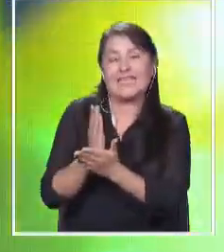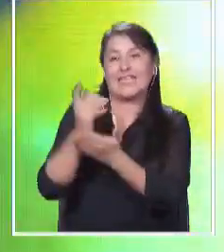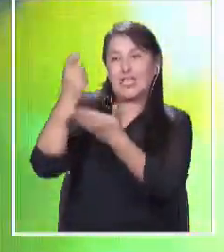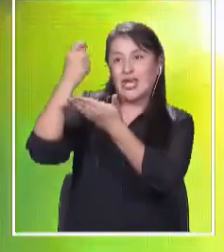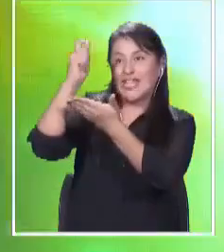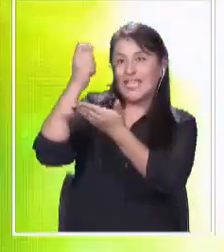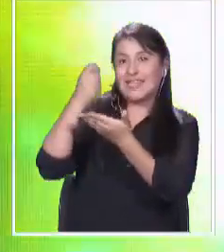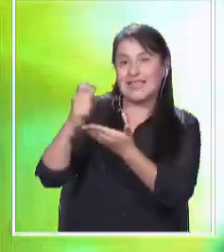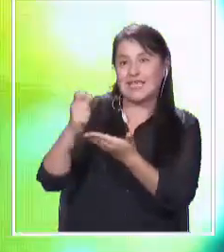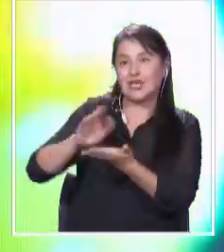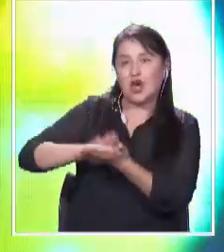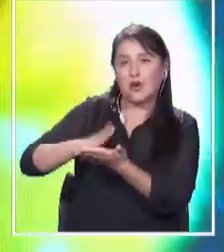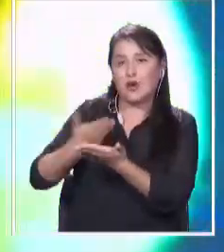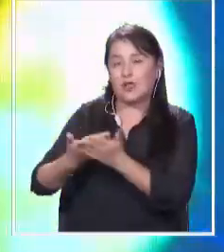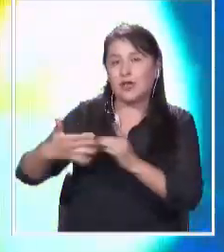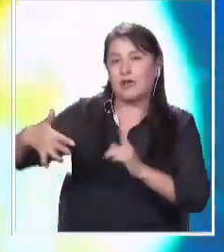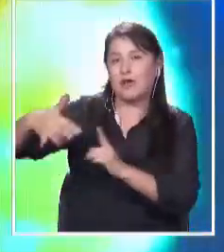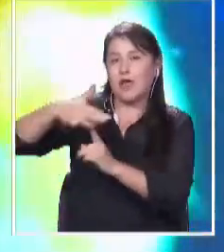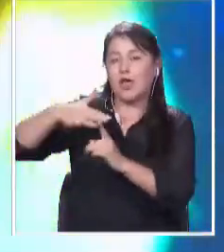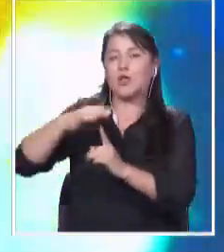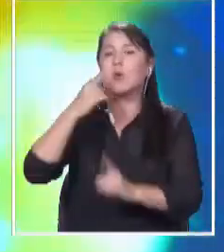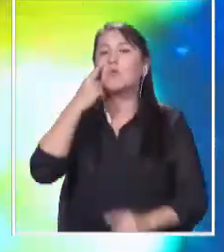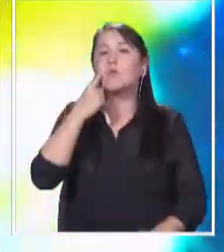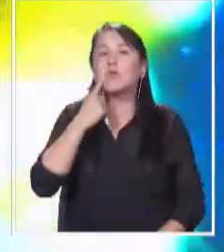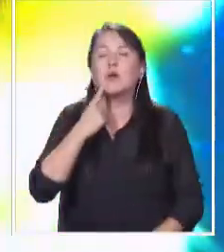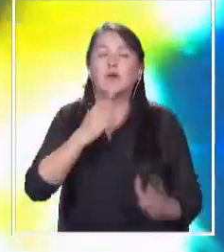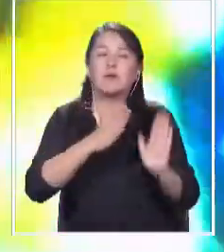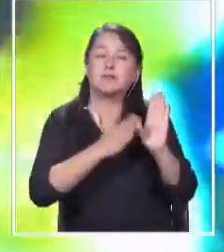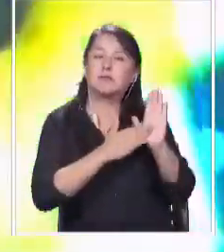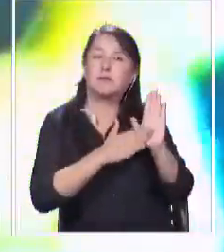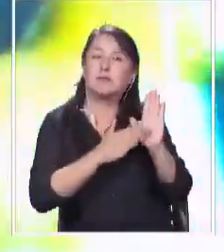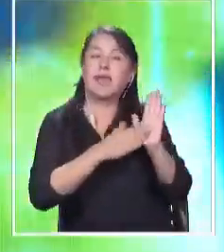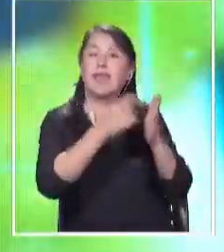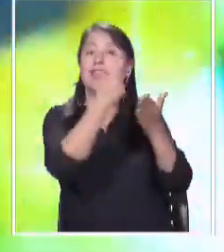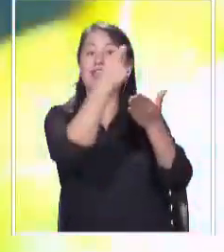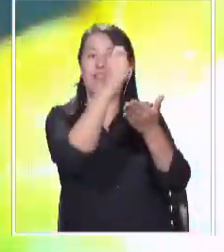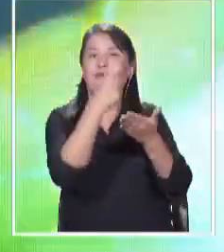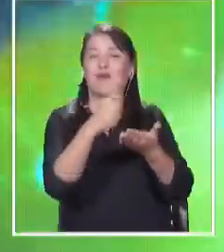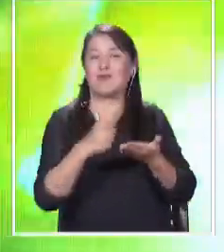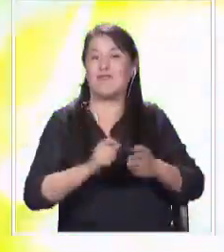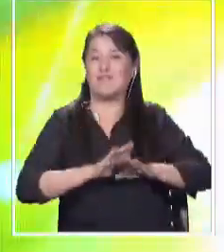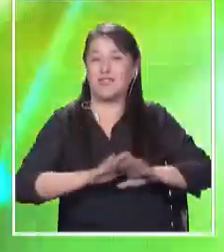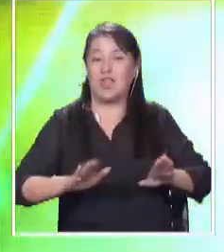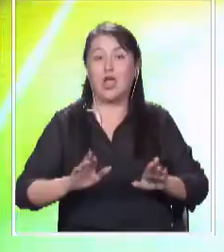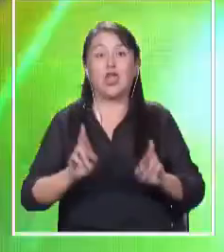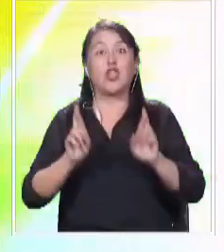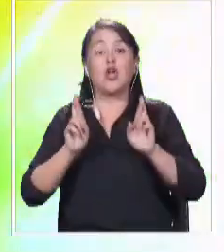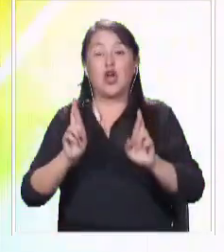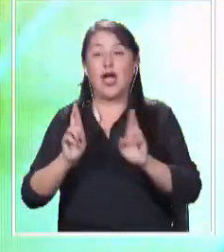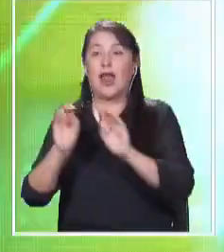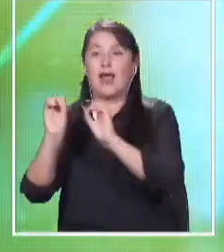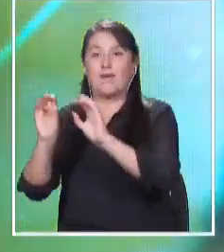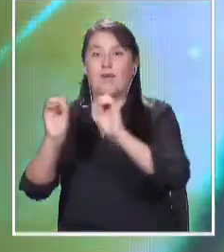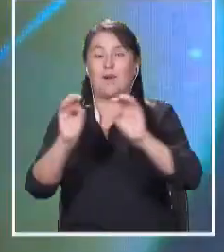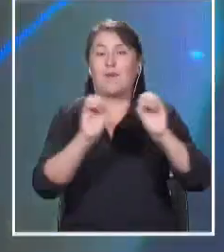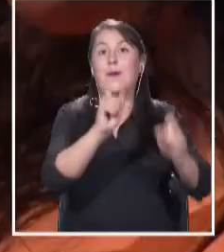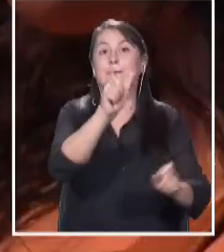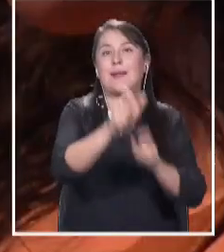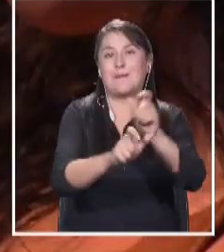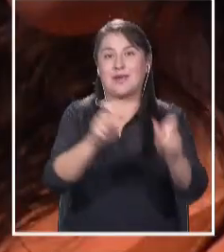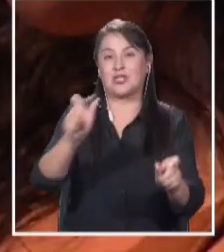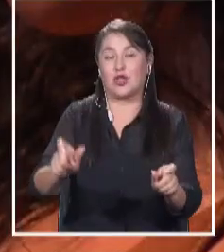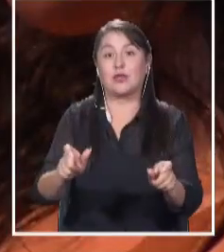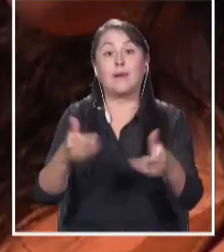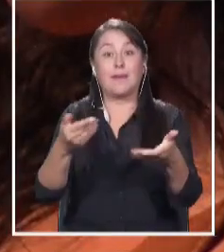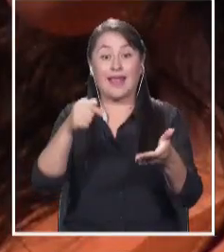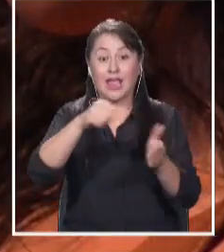del contexto, una prueba y testeo del programa y una evaluación final. Y ojalá una formación para la gente que está ahí para que estos programas